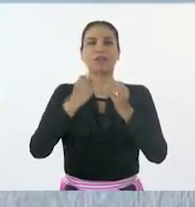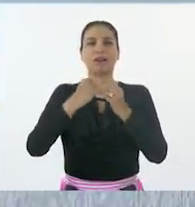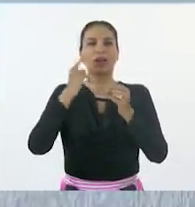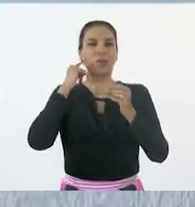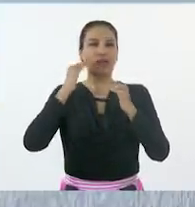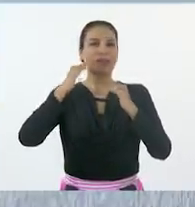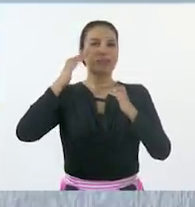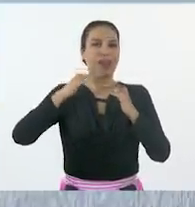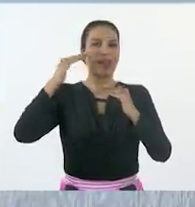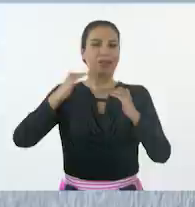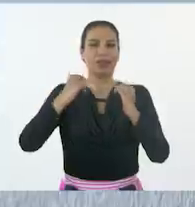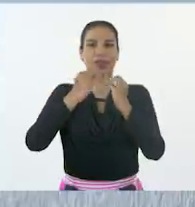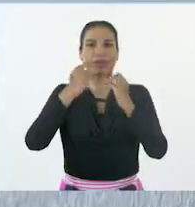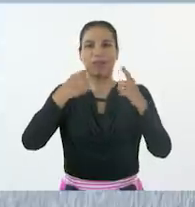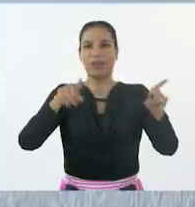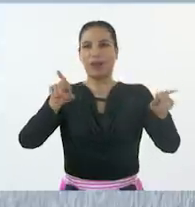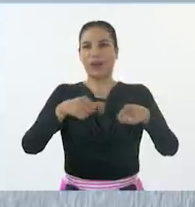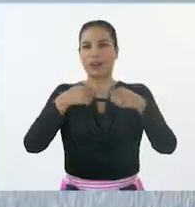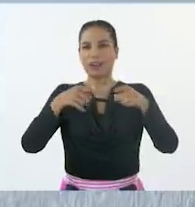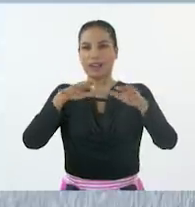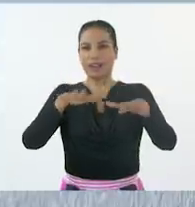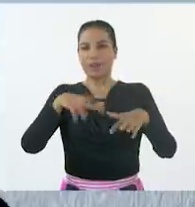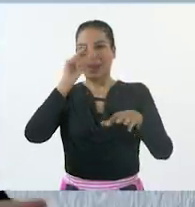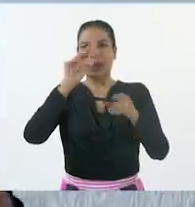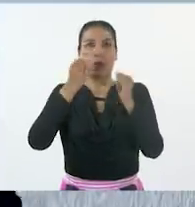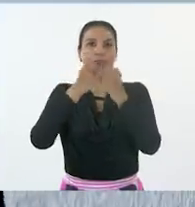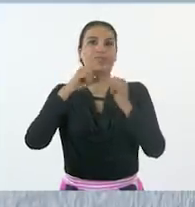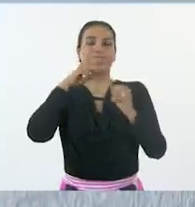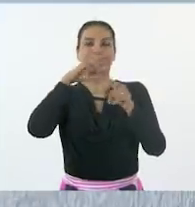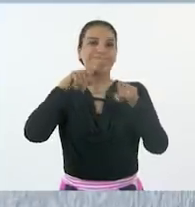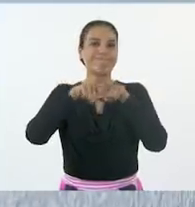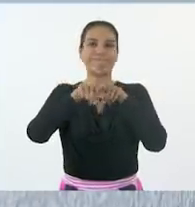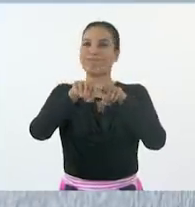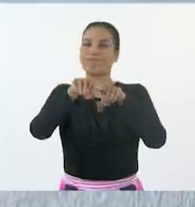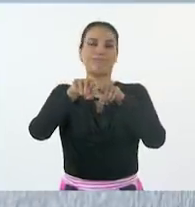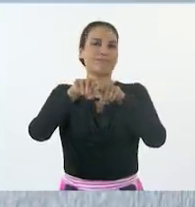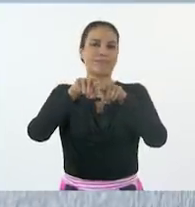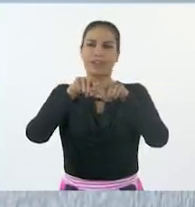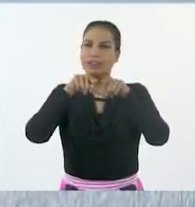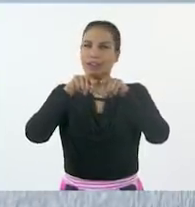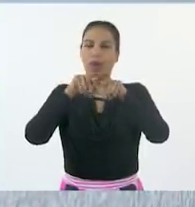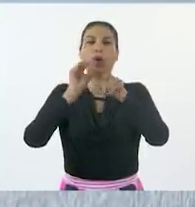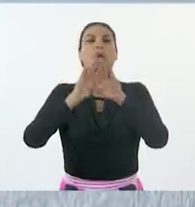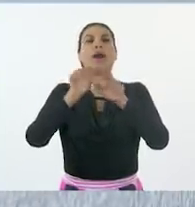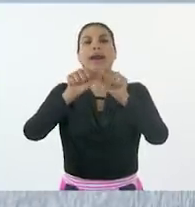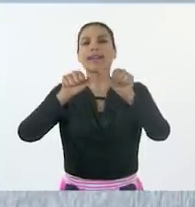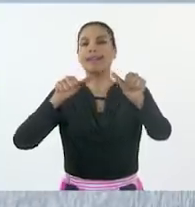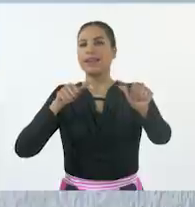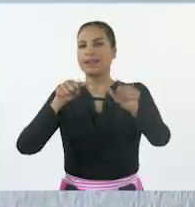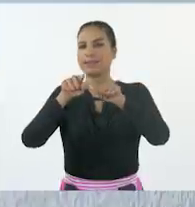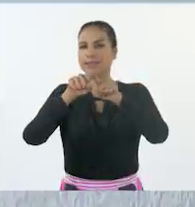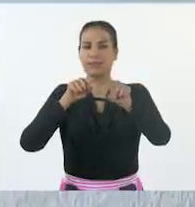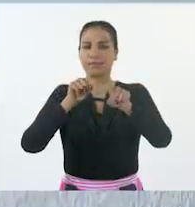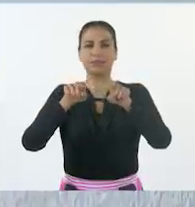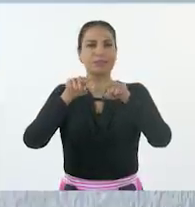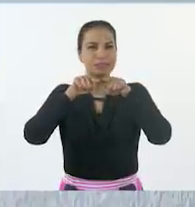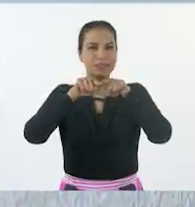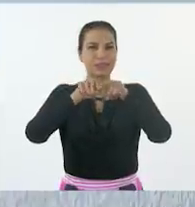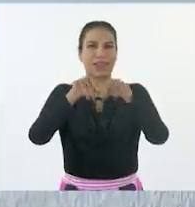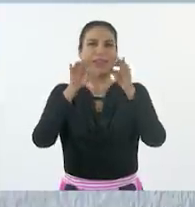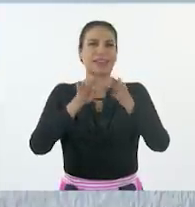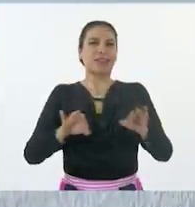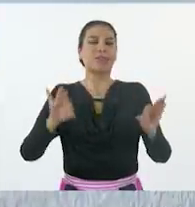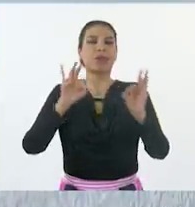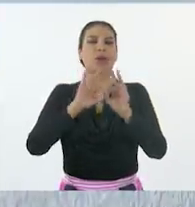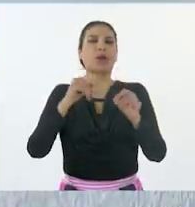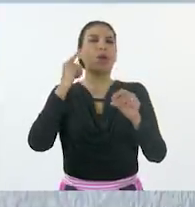en una orquesta, ya sea que no corran, como dije hace ratito, o que no vayan más lento. También tiene un papel importante